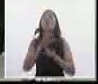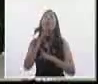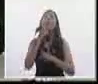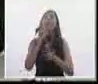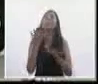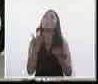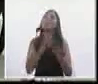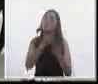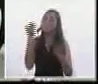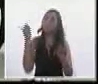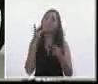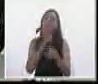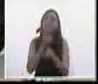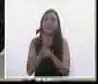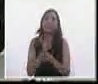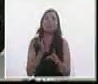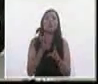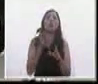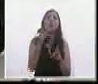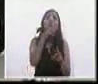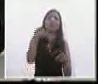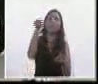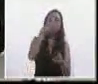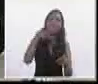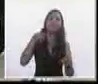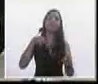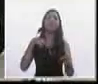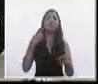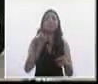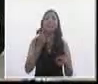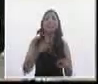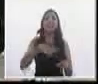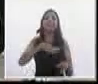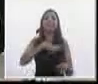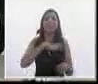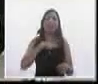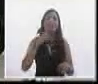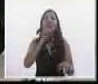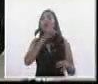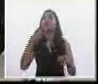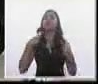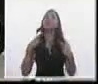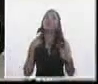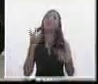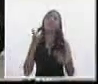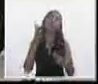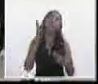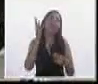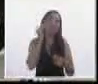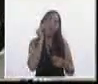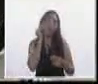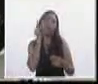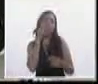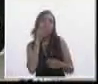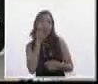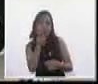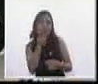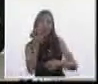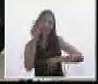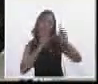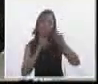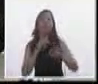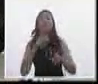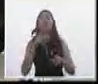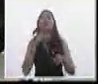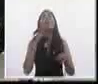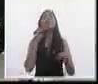la invitación la sugerencia para todos nuestros los escuchas que nos ven y nos escuchan este para tratar